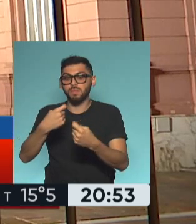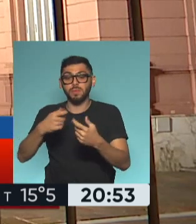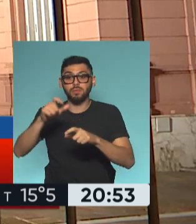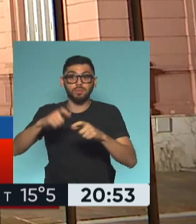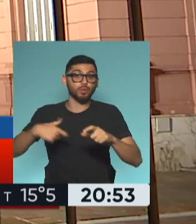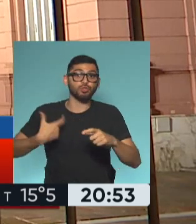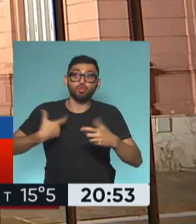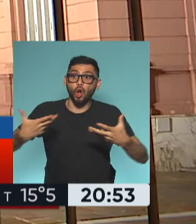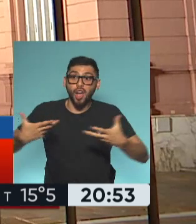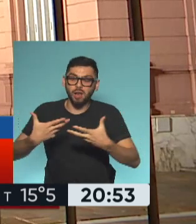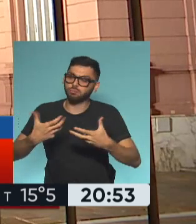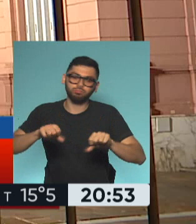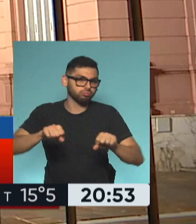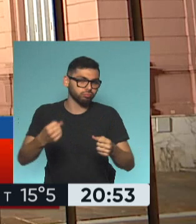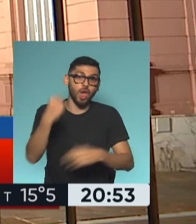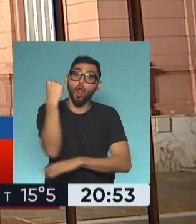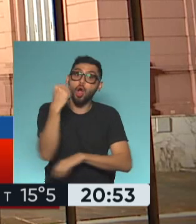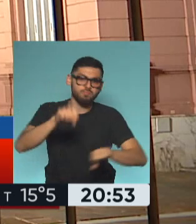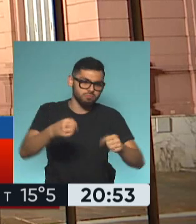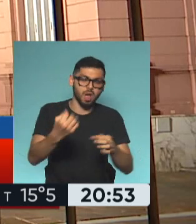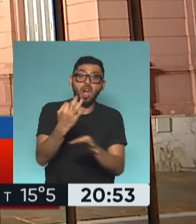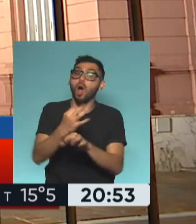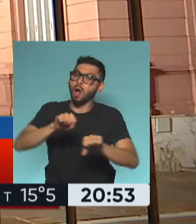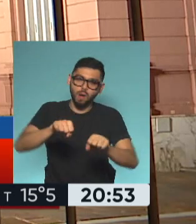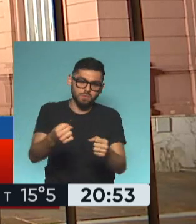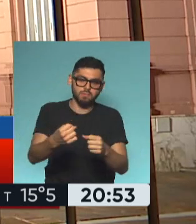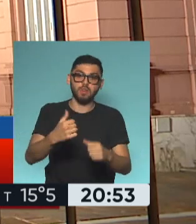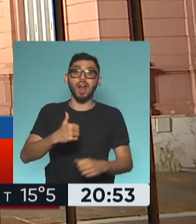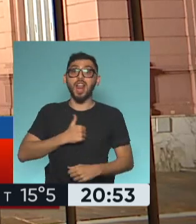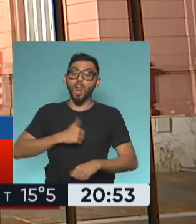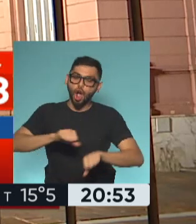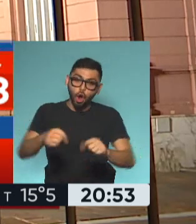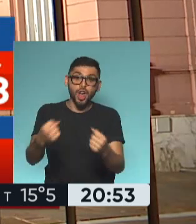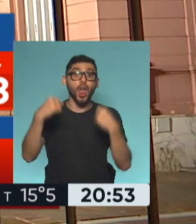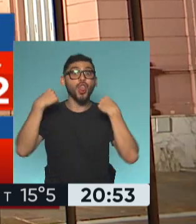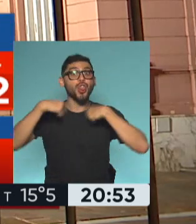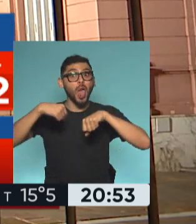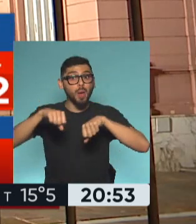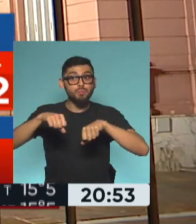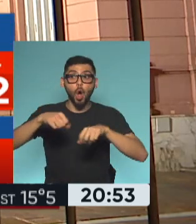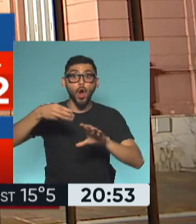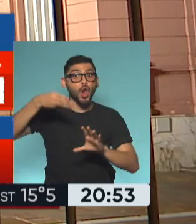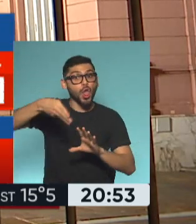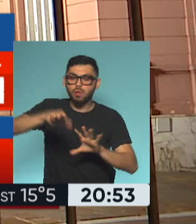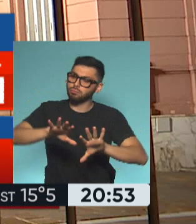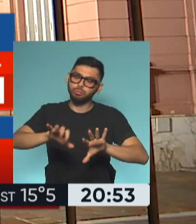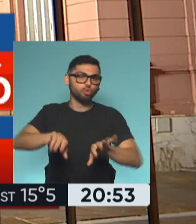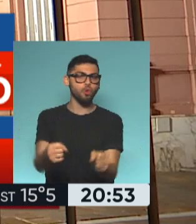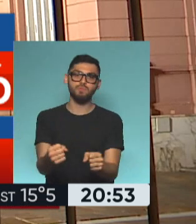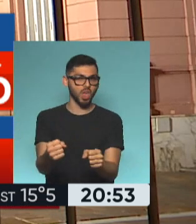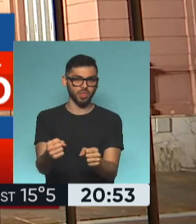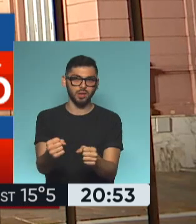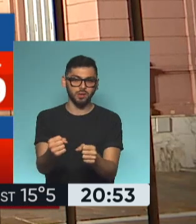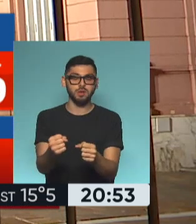sociales, económicas, educativas, religiosas y deportivas en forma presencial. Más